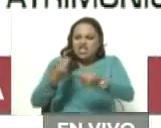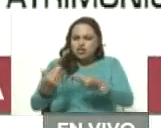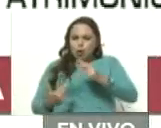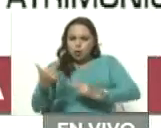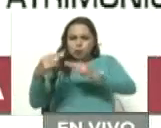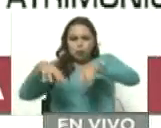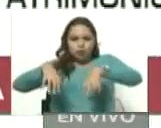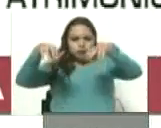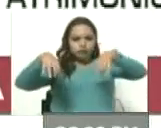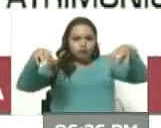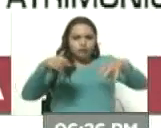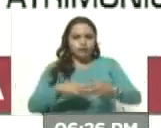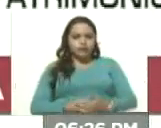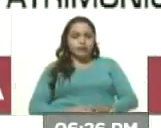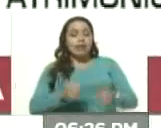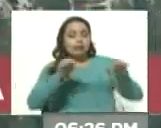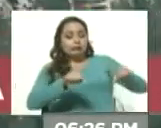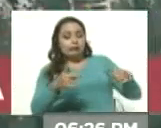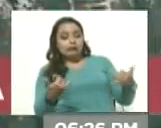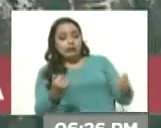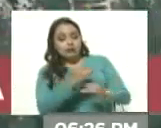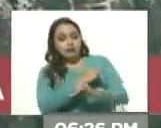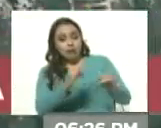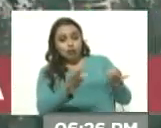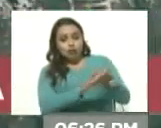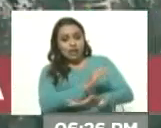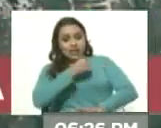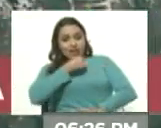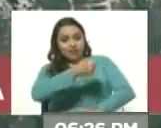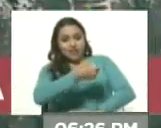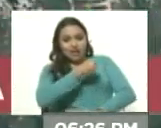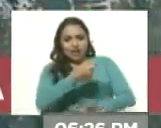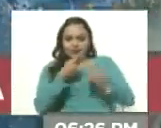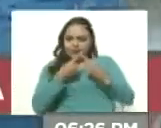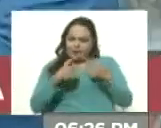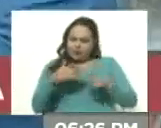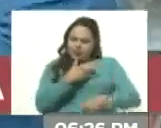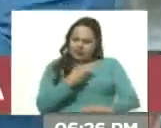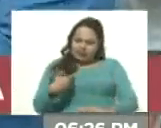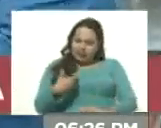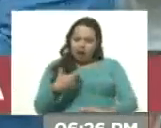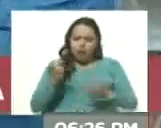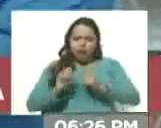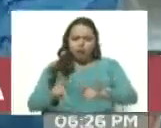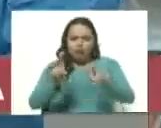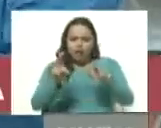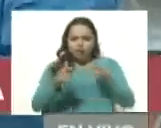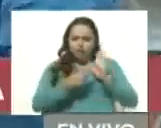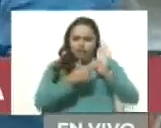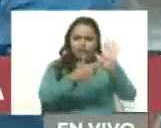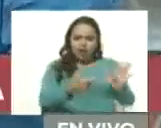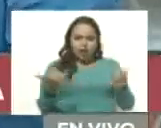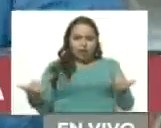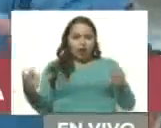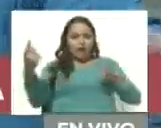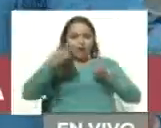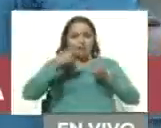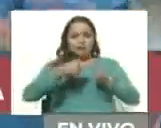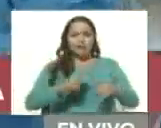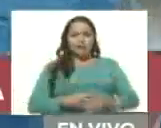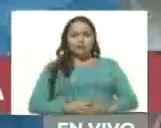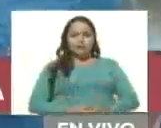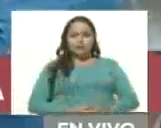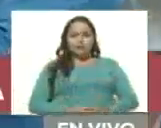señora pilar ya estamos llegando al final de esta parte de su entrevista pero quisiera que aprovecháramos que estamos transmitiendo a través de venezolana de televisión